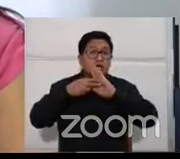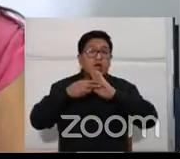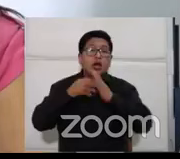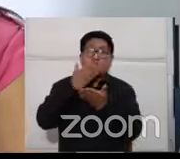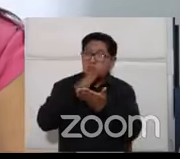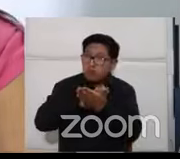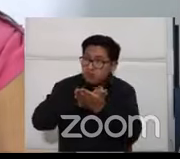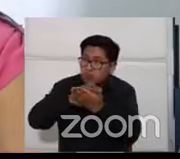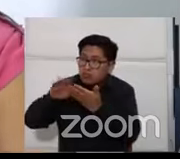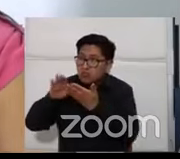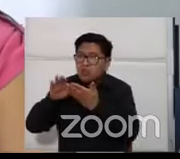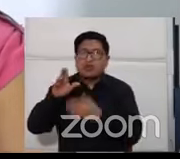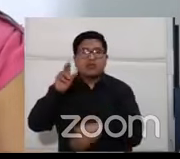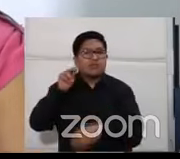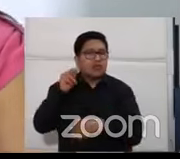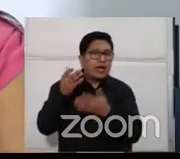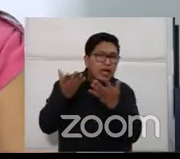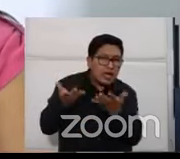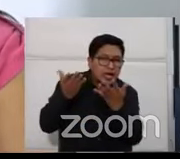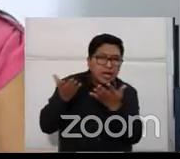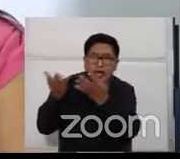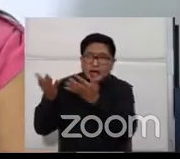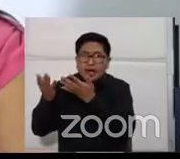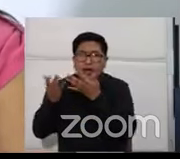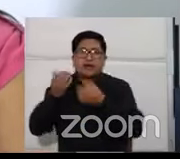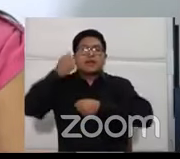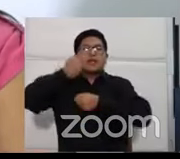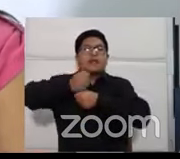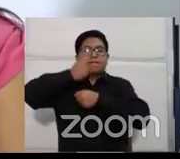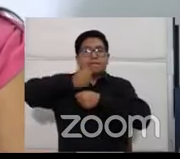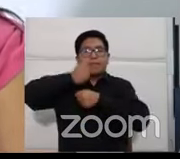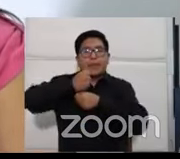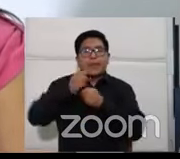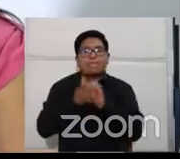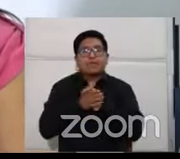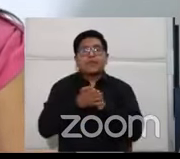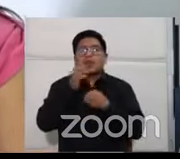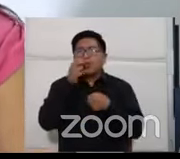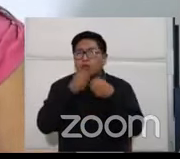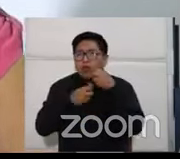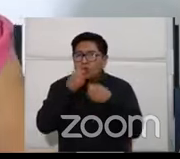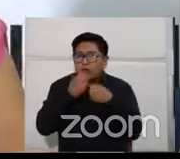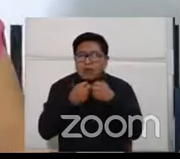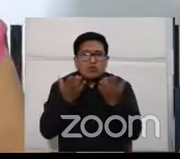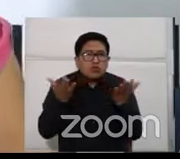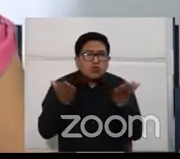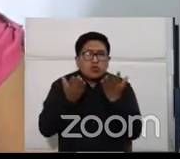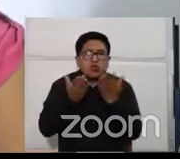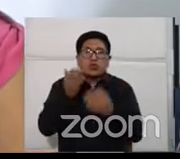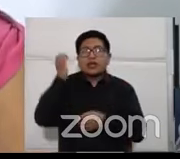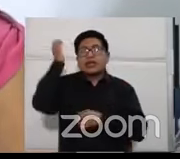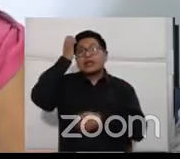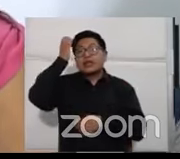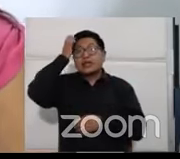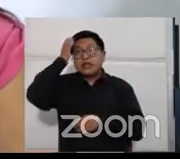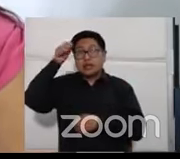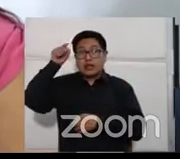encuentren trabajando lo que pasa es que en el aparato estatal no está llegando ni siquiera a registrarlos